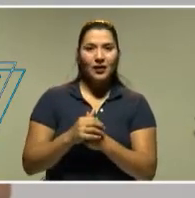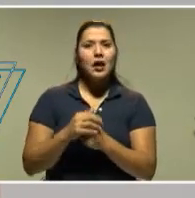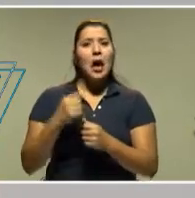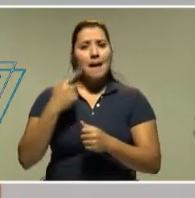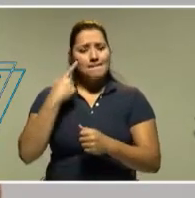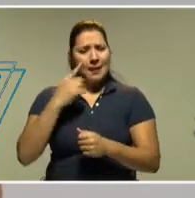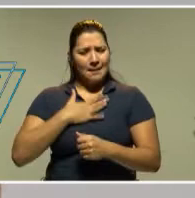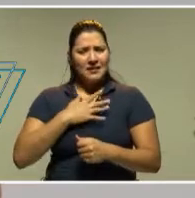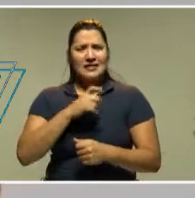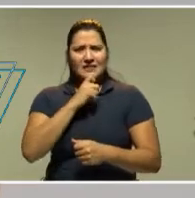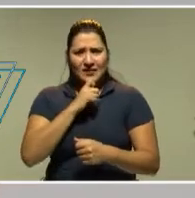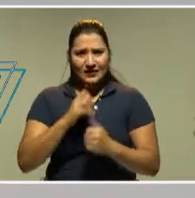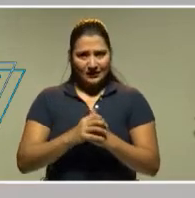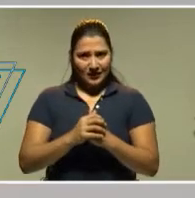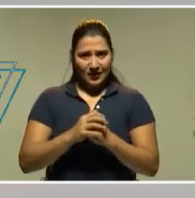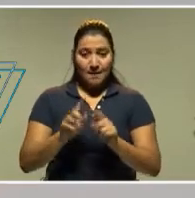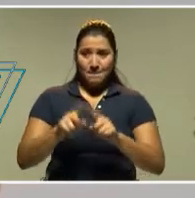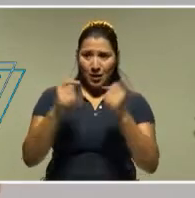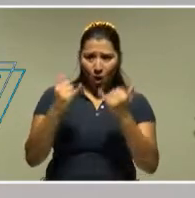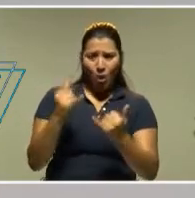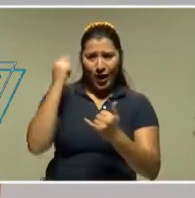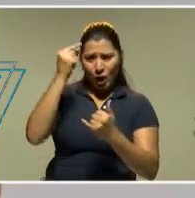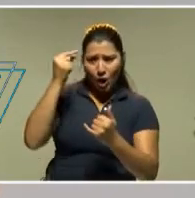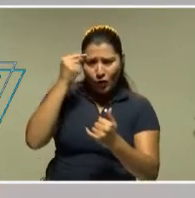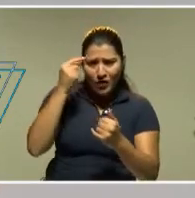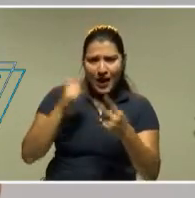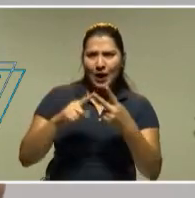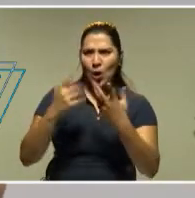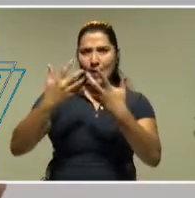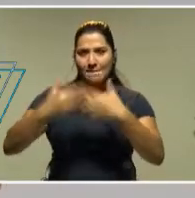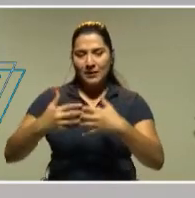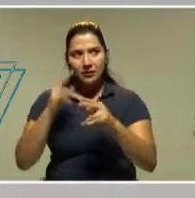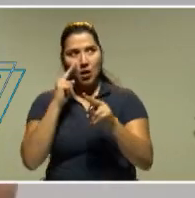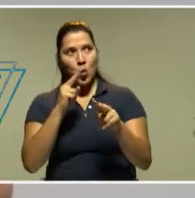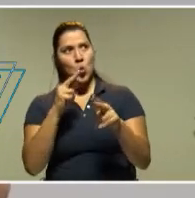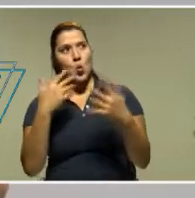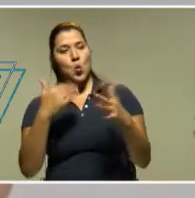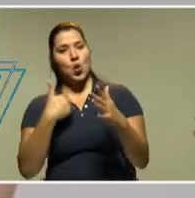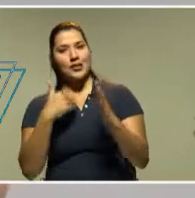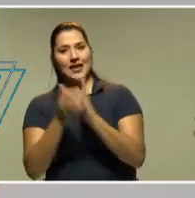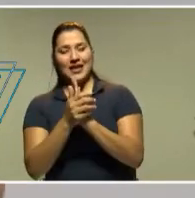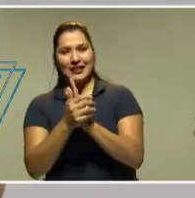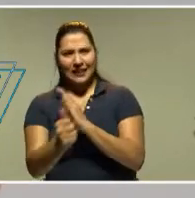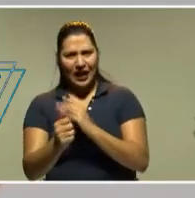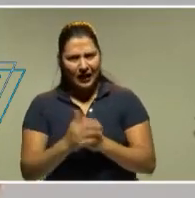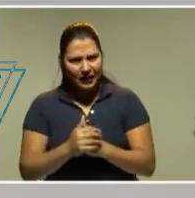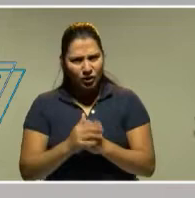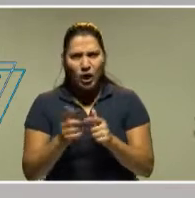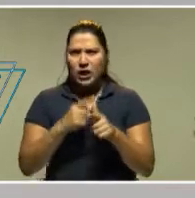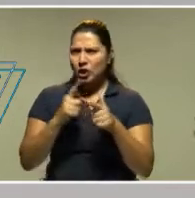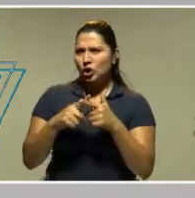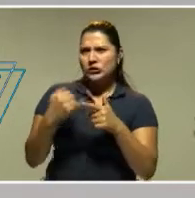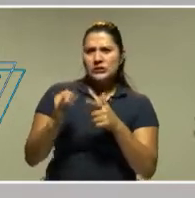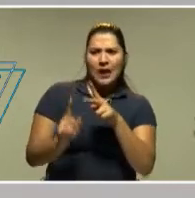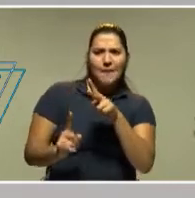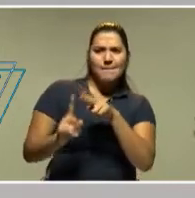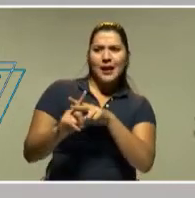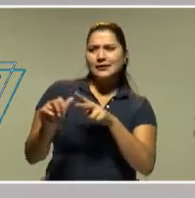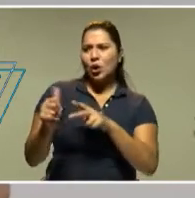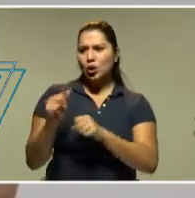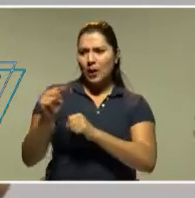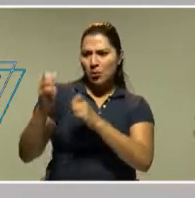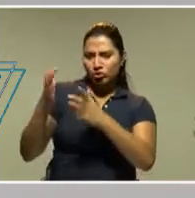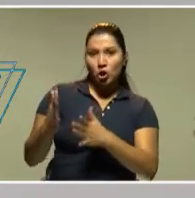gobierno, todos van a decir, no, hay talento en el boxeo. Entonces, ahora sí van a decir, si viene otra chica que están debutando, ya les dan la